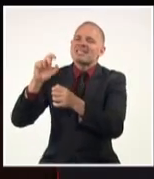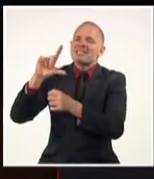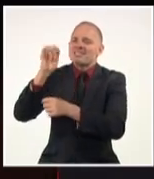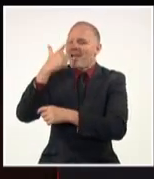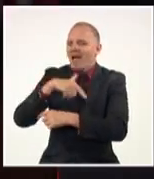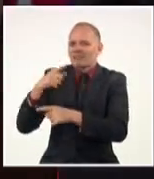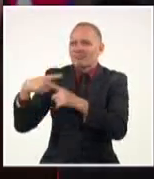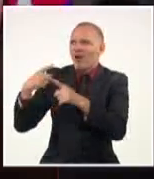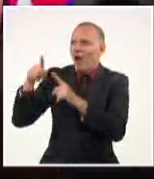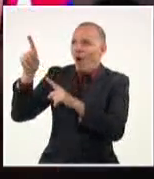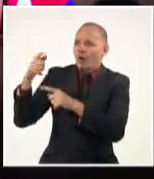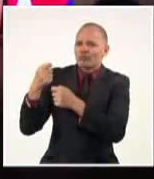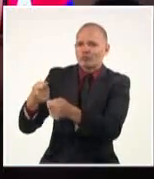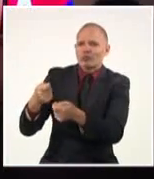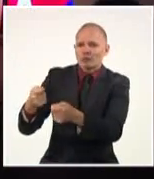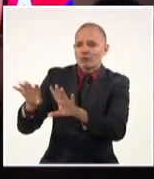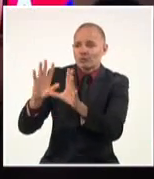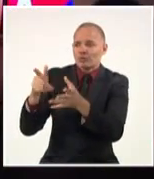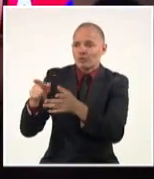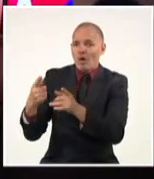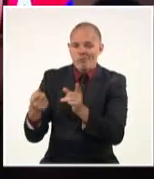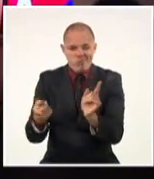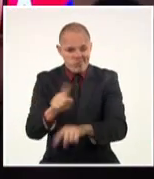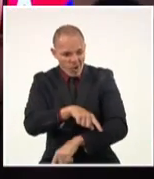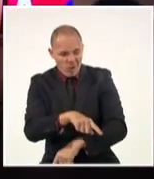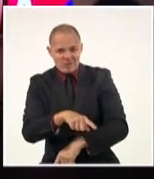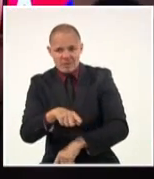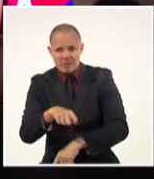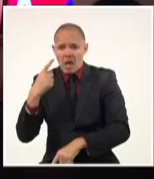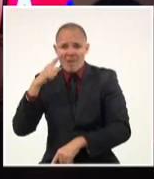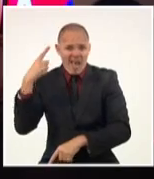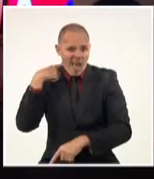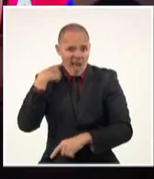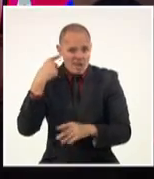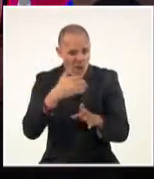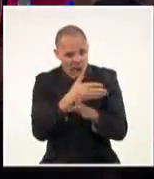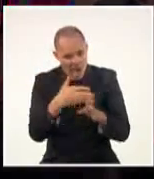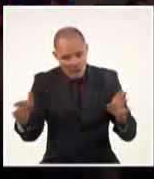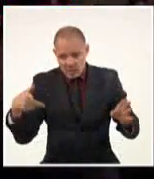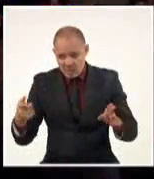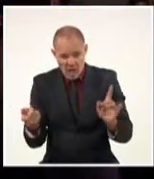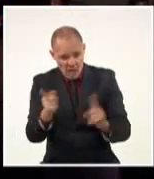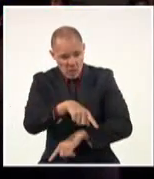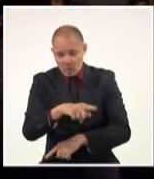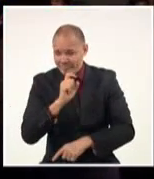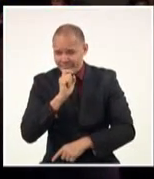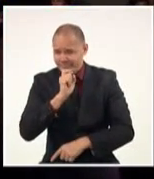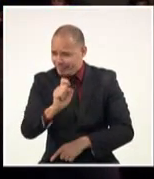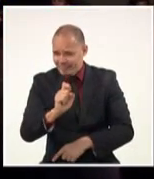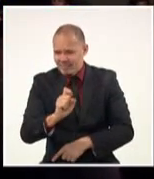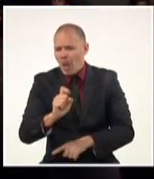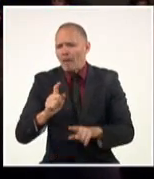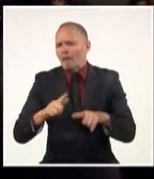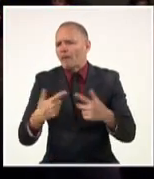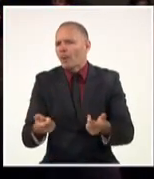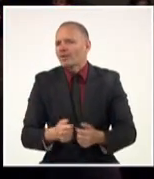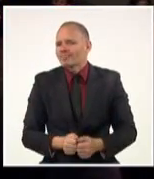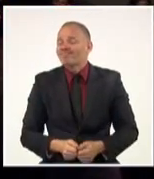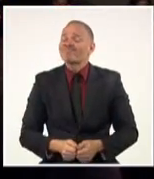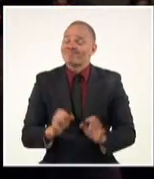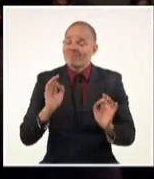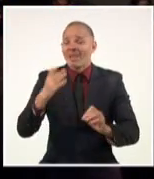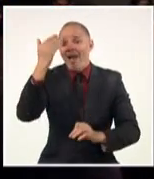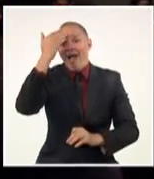vencer a Cuba en ningún terreno a lo largo de estos años, esa es la obra de la revolución en sus organismos